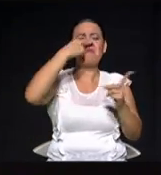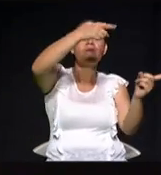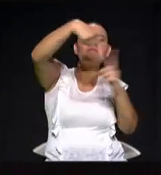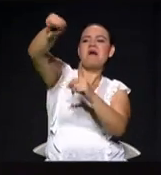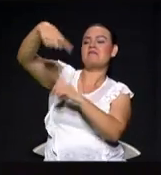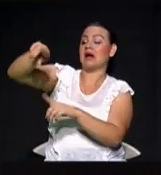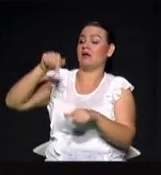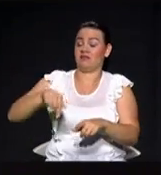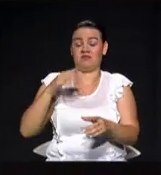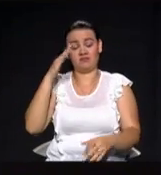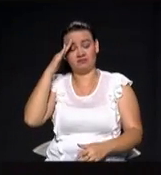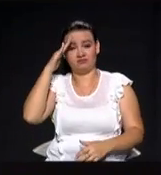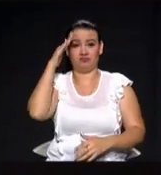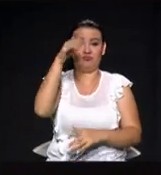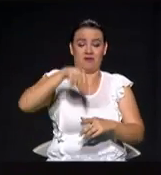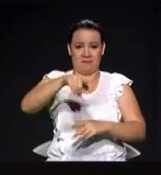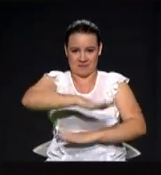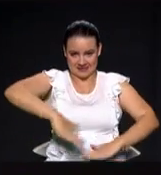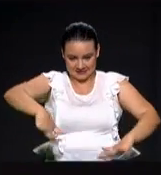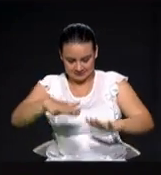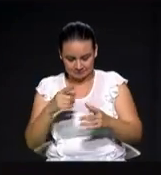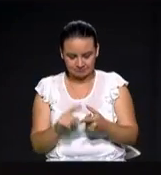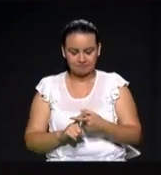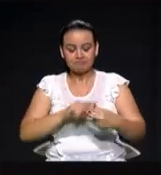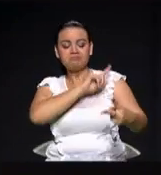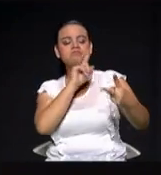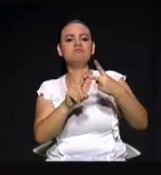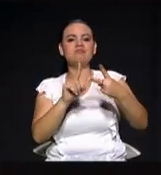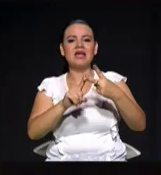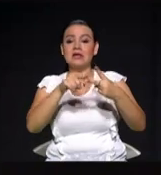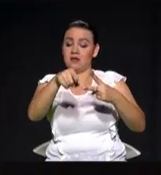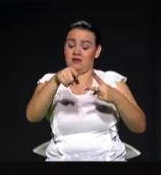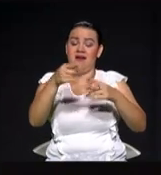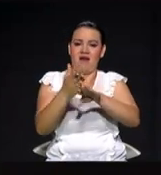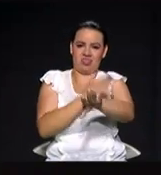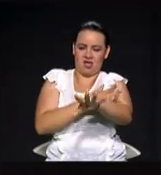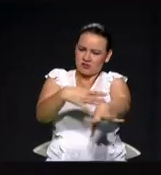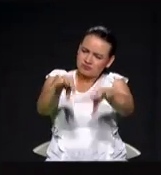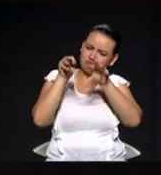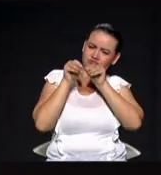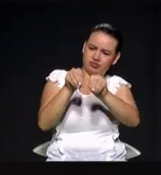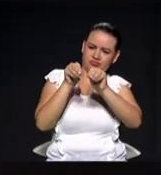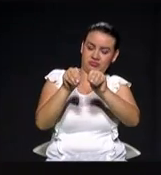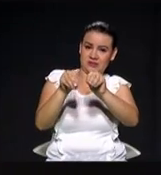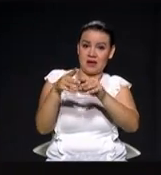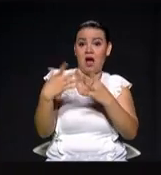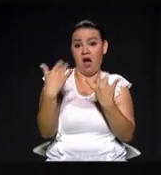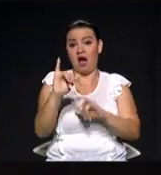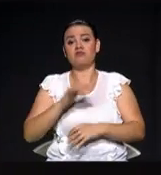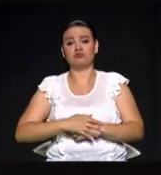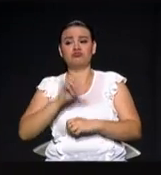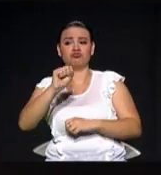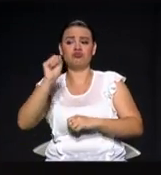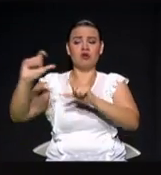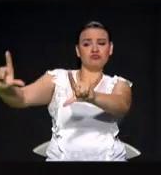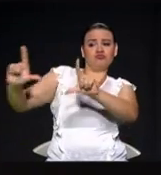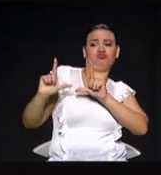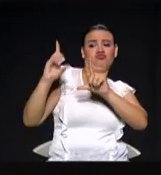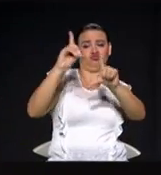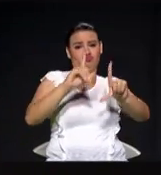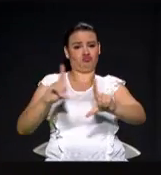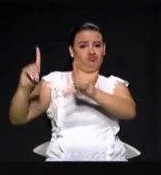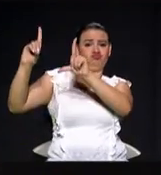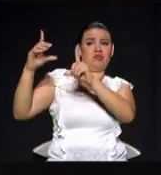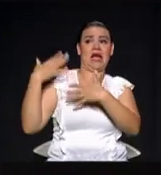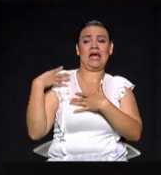vocación económica de la ciudad segundo formación del talento para ese futuro nosotros no podemos tener diplomas colgados en las paredes de personas mandando las de